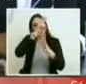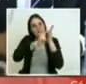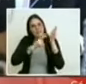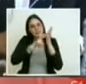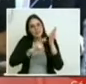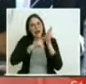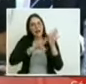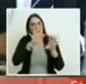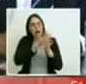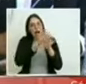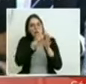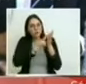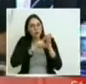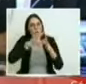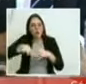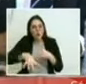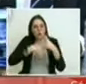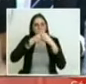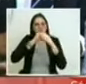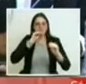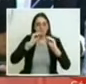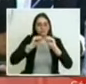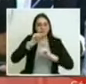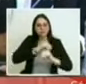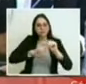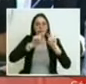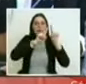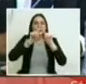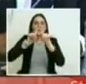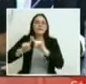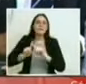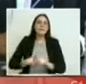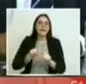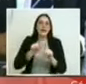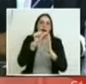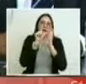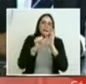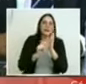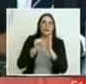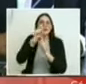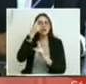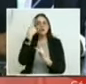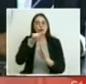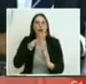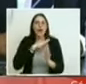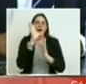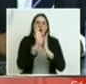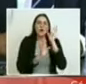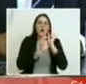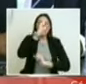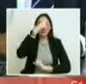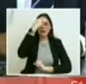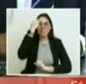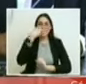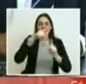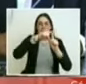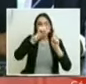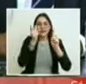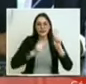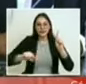reforman, adicionan y derogan diversas disposiciones de la Constitución Política de